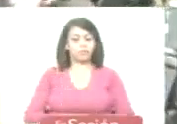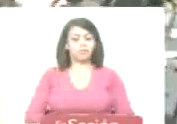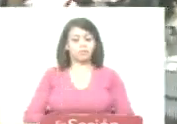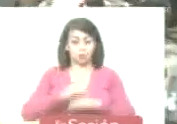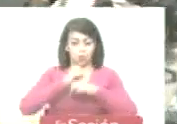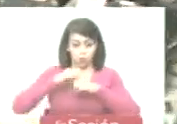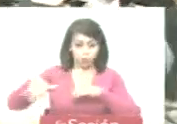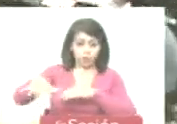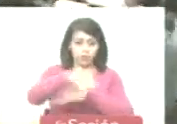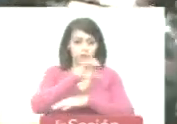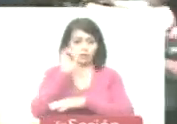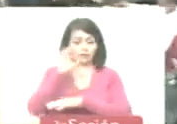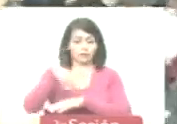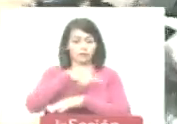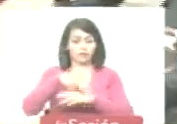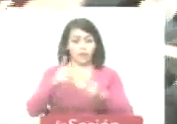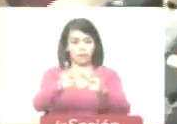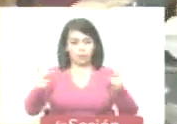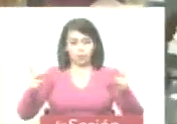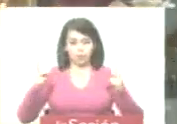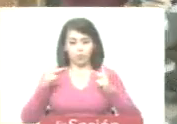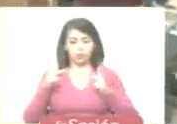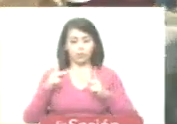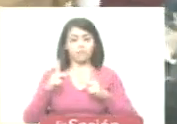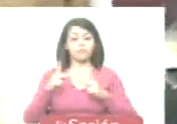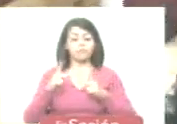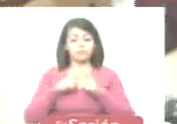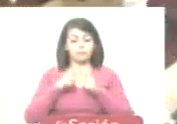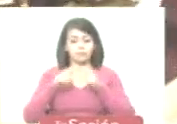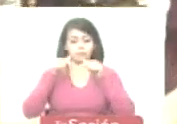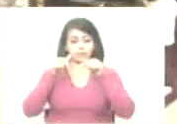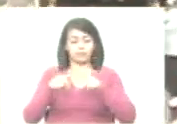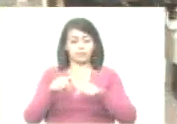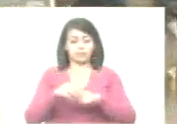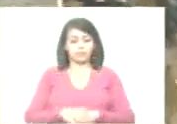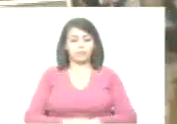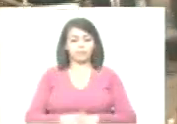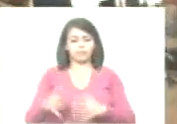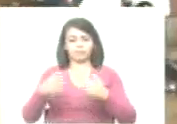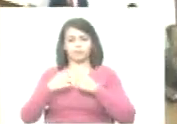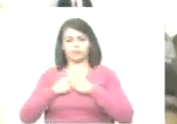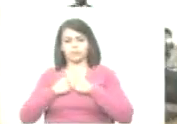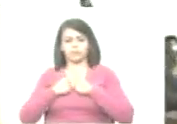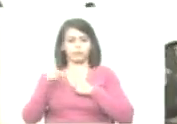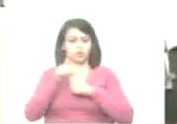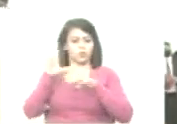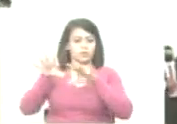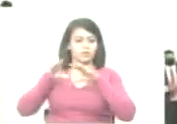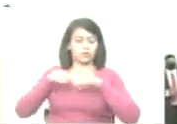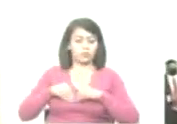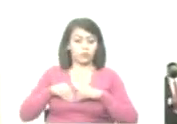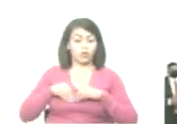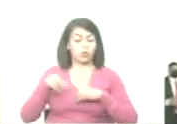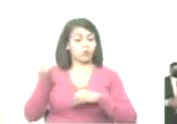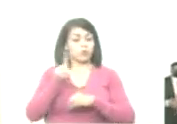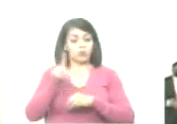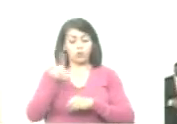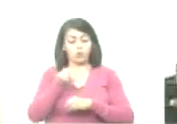de la Asamblea Nacional y ante el público general que por razones de egoísmo o de no reconocimiento no